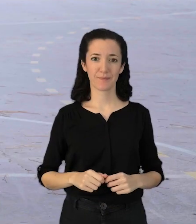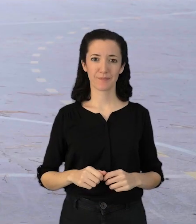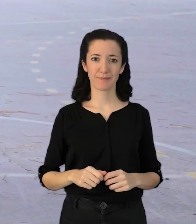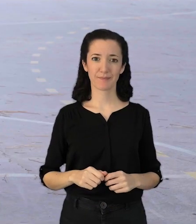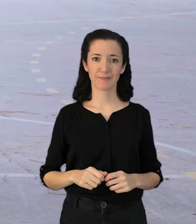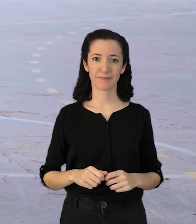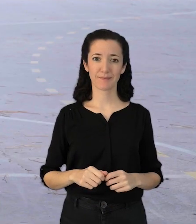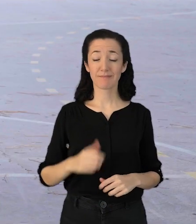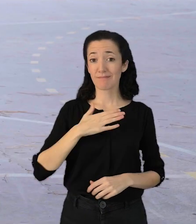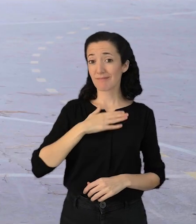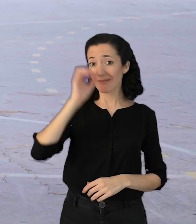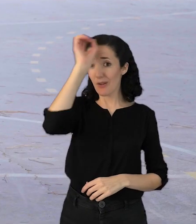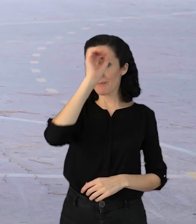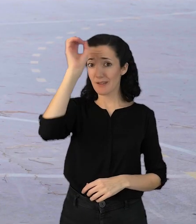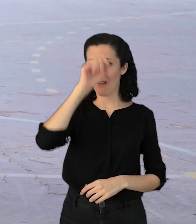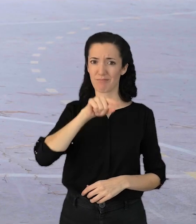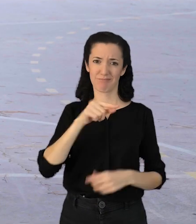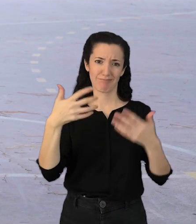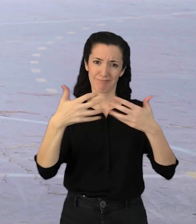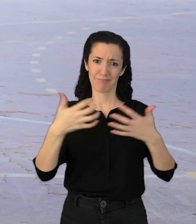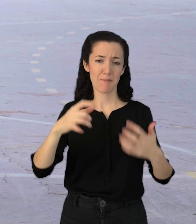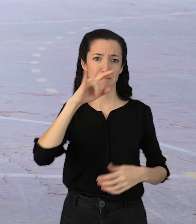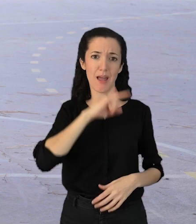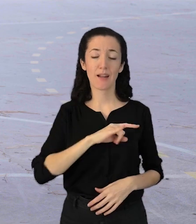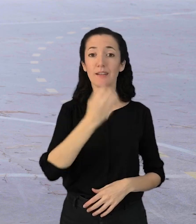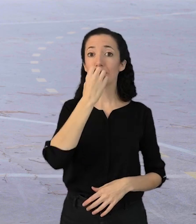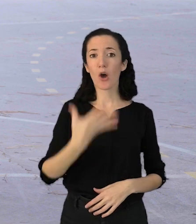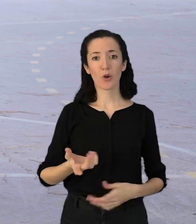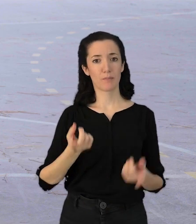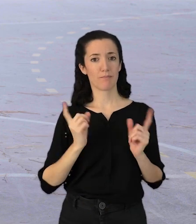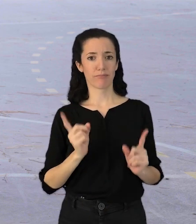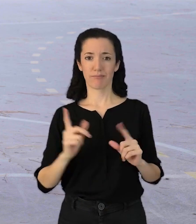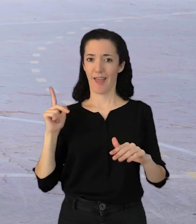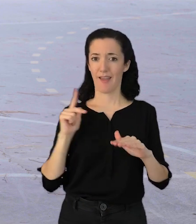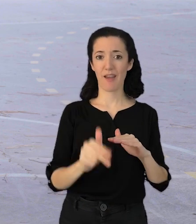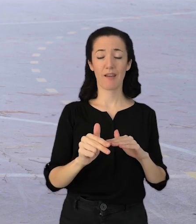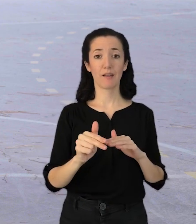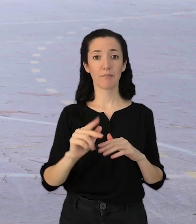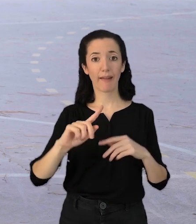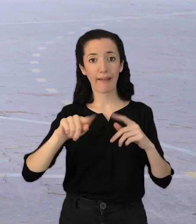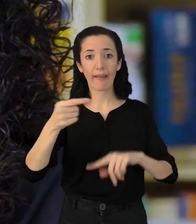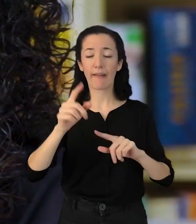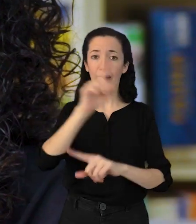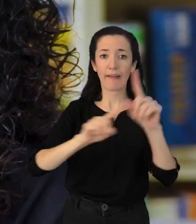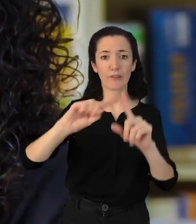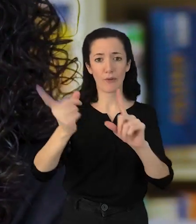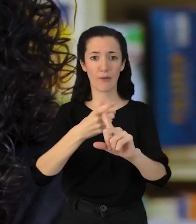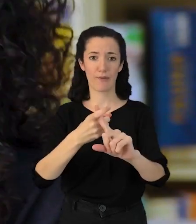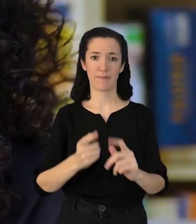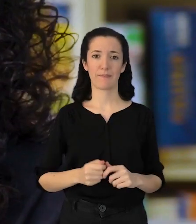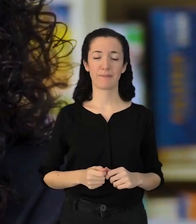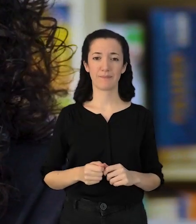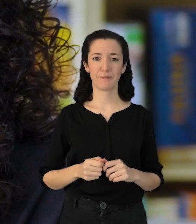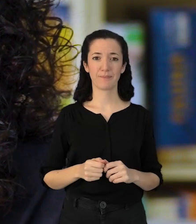Mi opinión es que está mal, porque es mejor prevenir para solucionar los problemas. En la comunidad educativa,